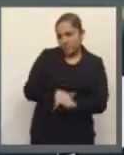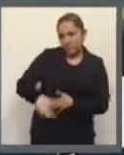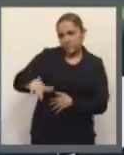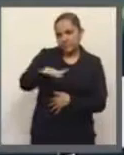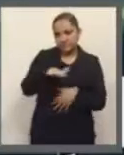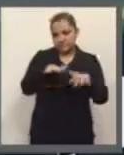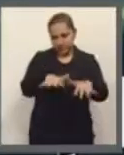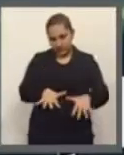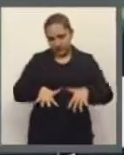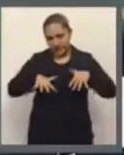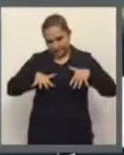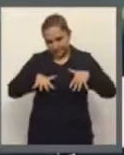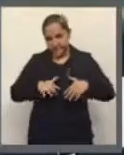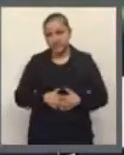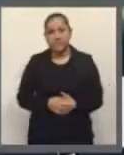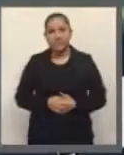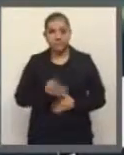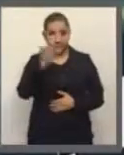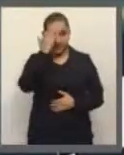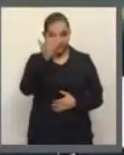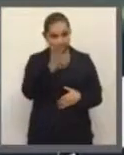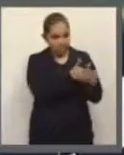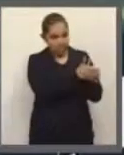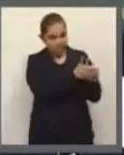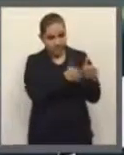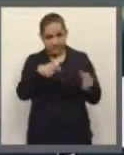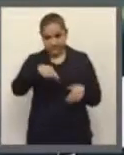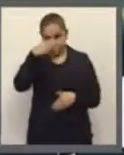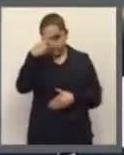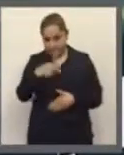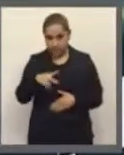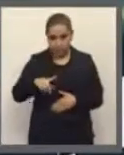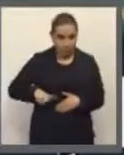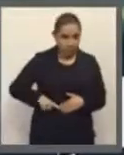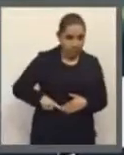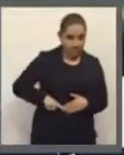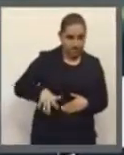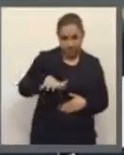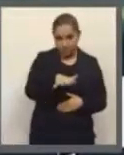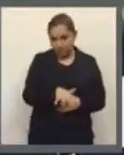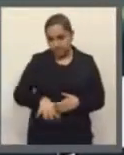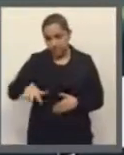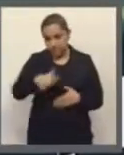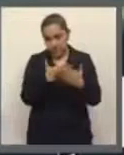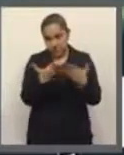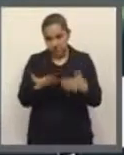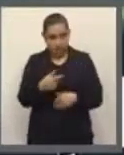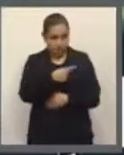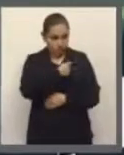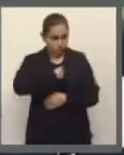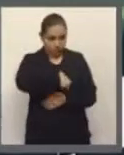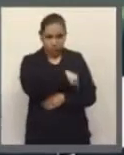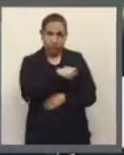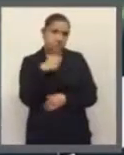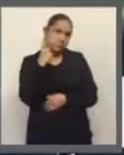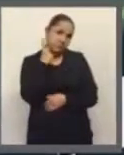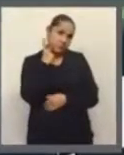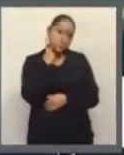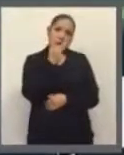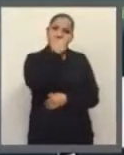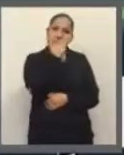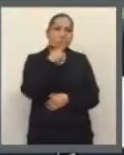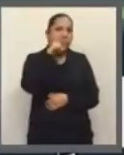de nuestra República, los legisladores tenemos de cara a la historia una responsabilidad que no